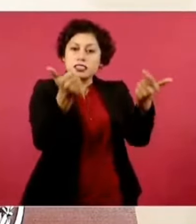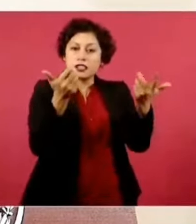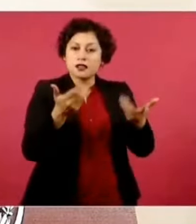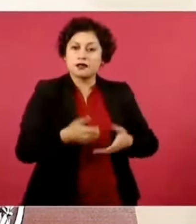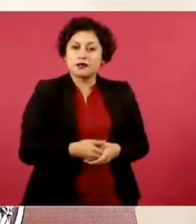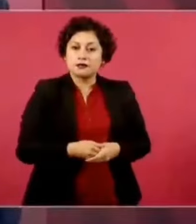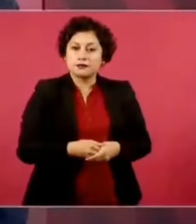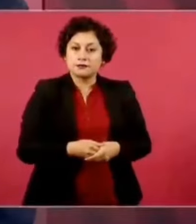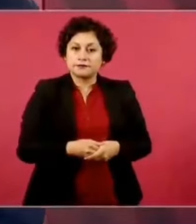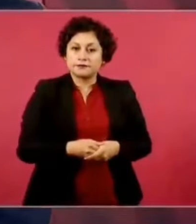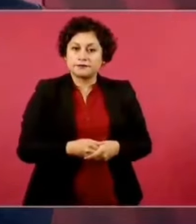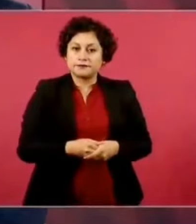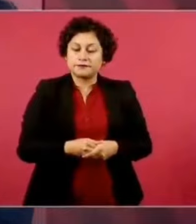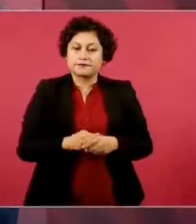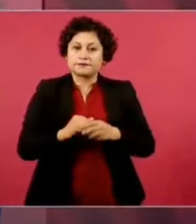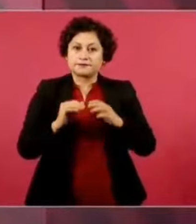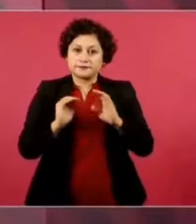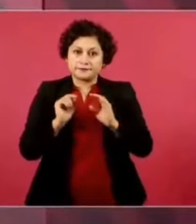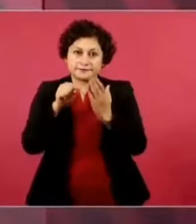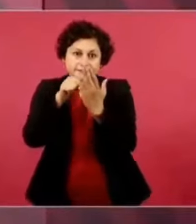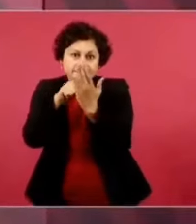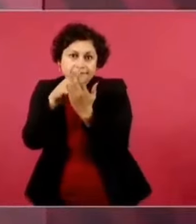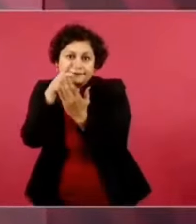De que le prestaron una casa